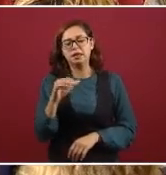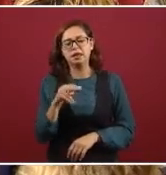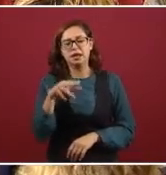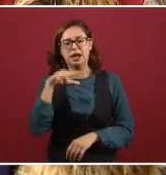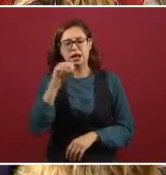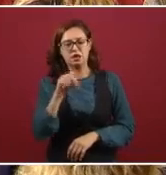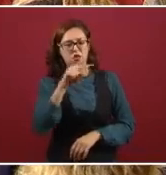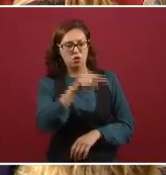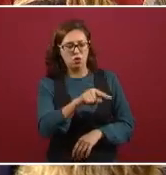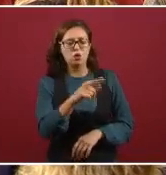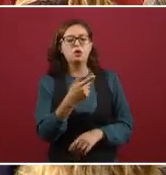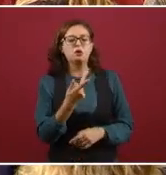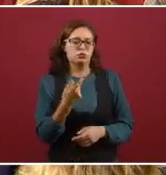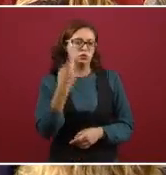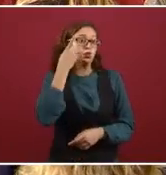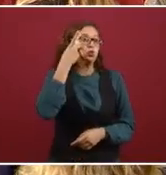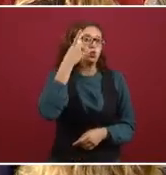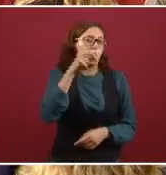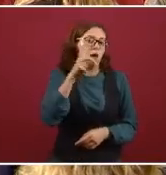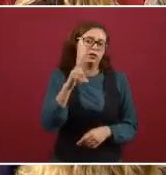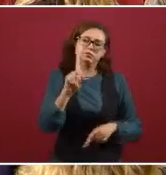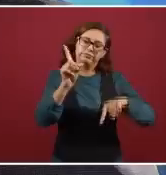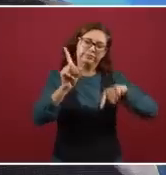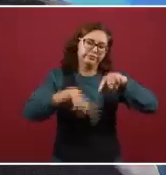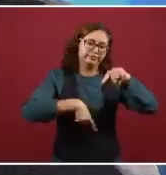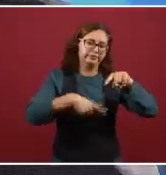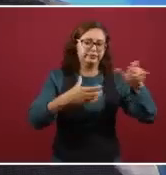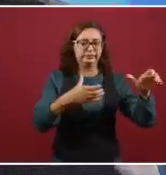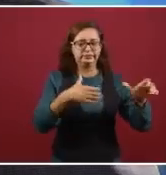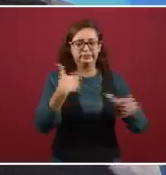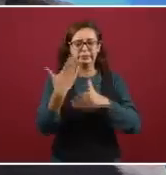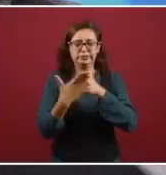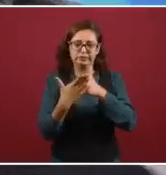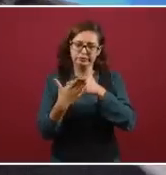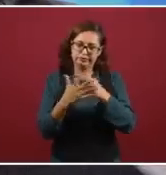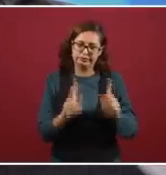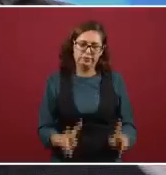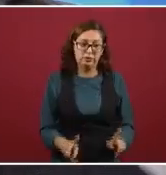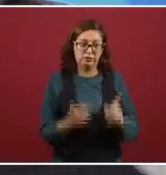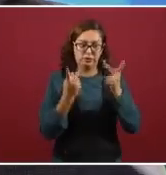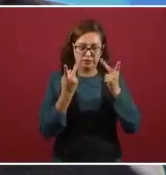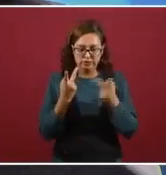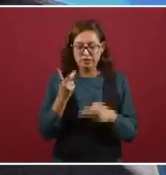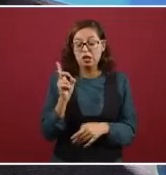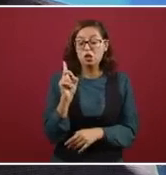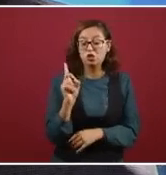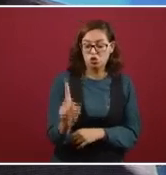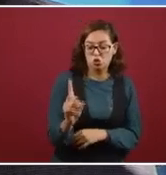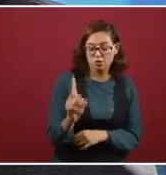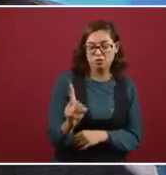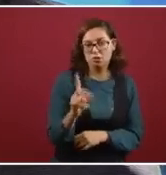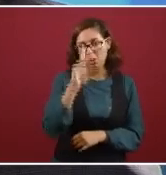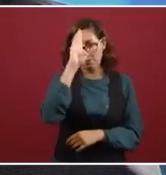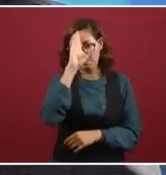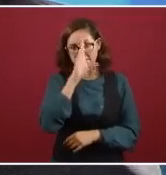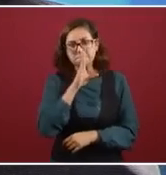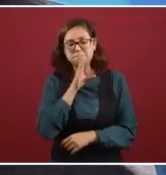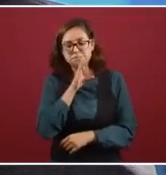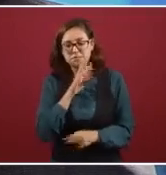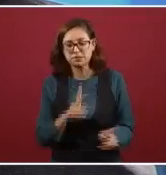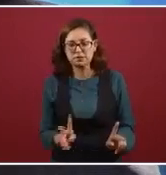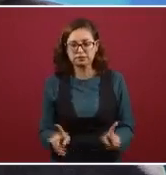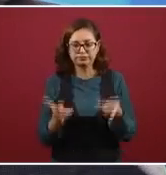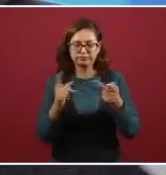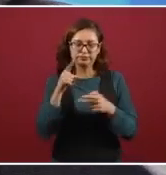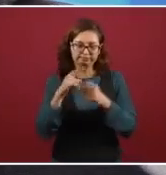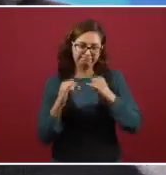Como les comento, la vamos a llevar el próximo domingo a las 12 del día, en lo que ya es costumbre para el Instituto para devolverle al